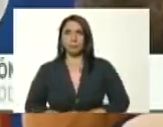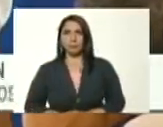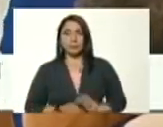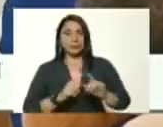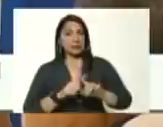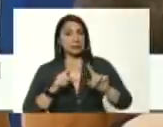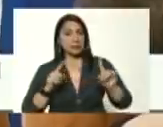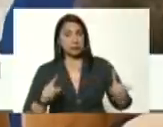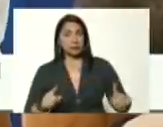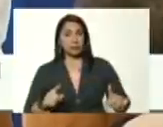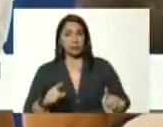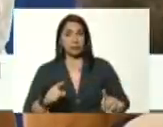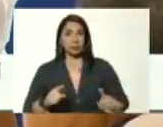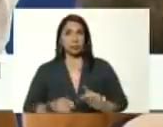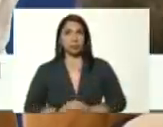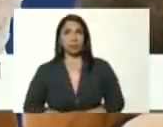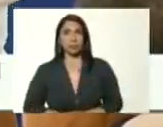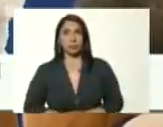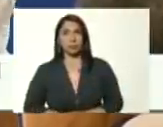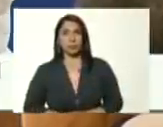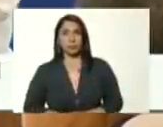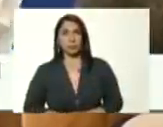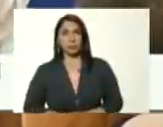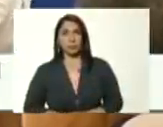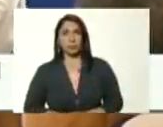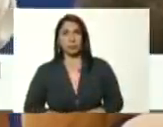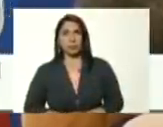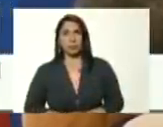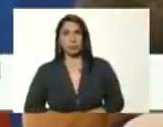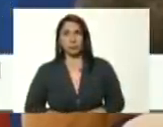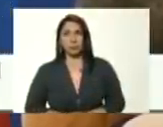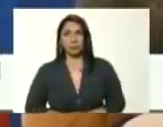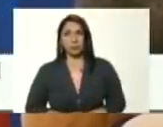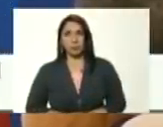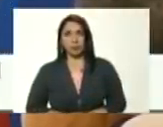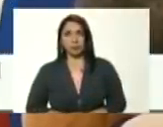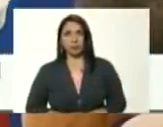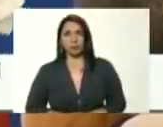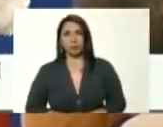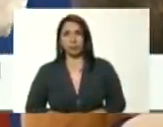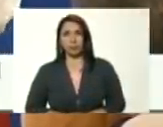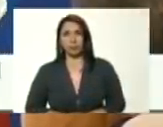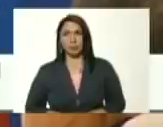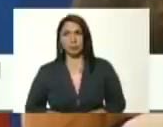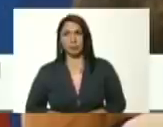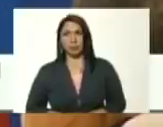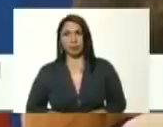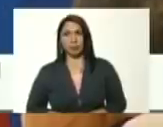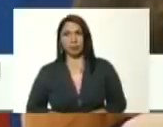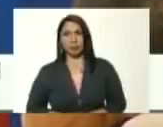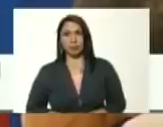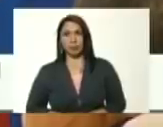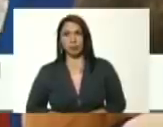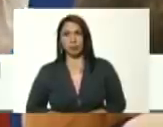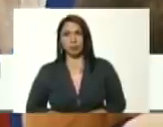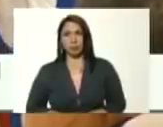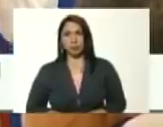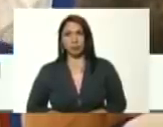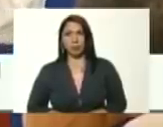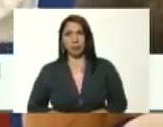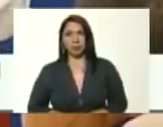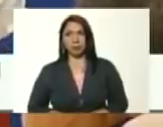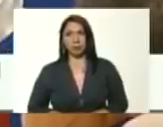renunciar oa conceder en aquello en lo que creen y por eso todas y cada una de las dio dos ideología